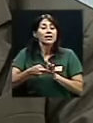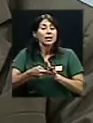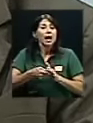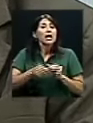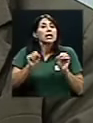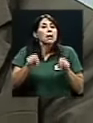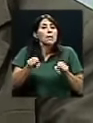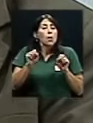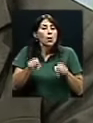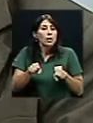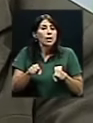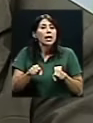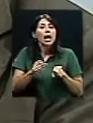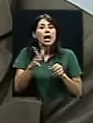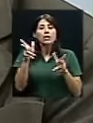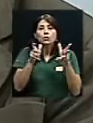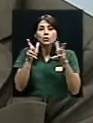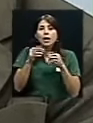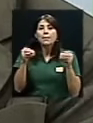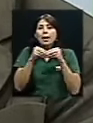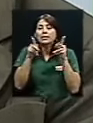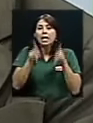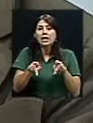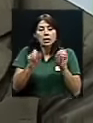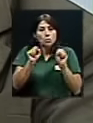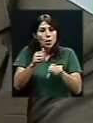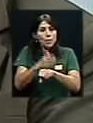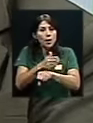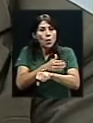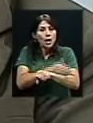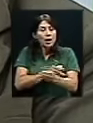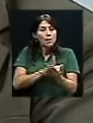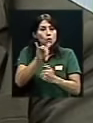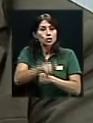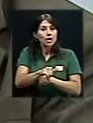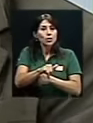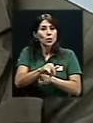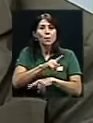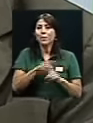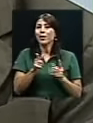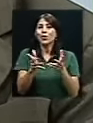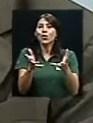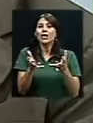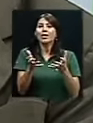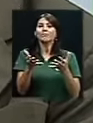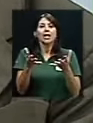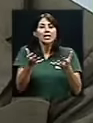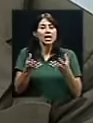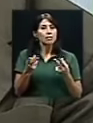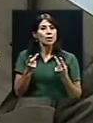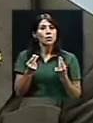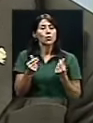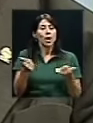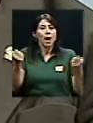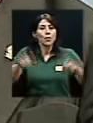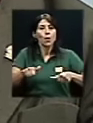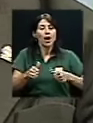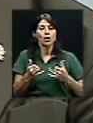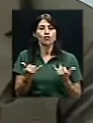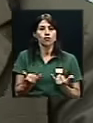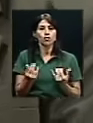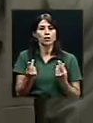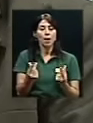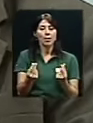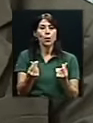gente, hablar, mejorar el proyecto si ese es el interés. Pero no quieren y quieren aprobarlo a golpe de tambor, ojalá antes de